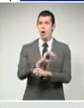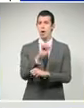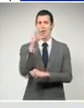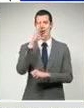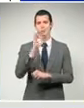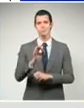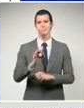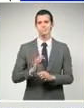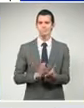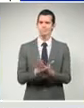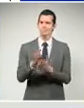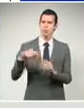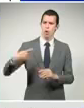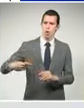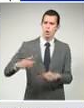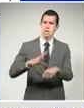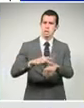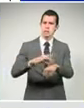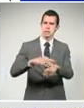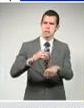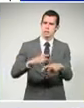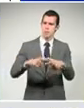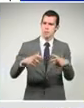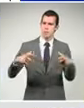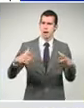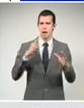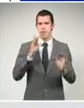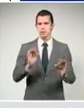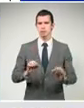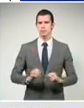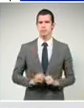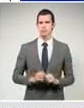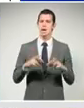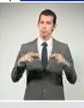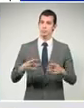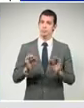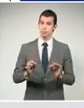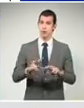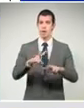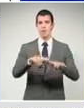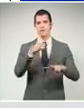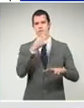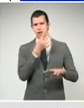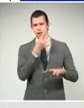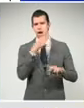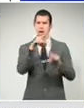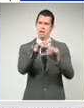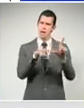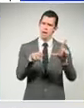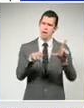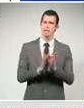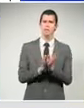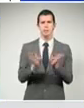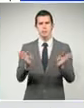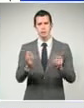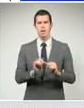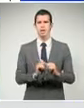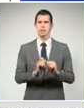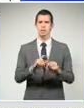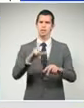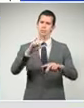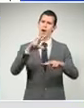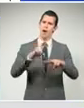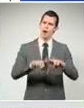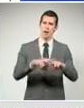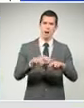casos y, como ya dijimos, Habana Vieja, Regla, San Miguel del Padrón y Centro Habana con las tasas de